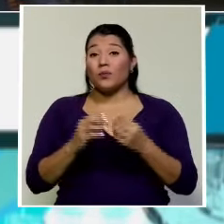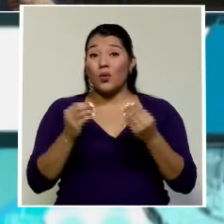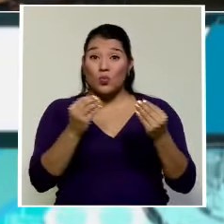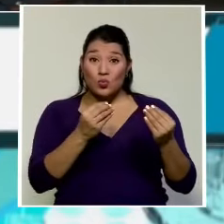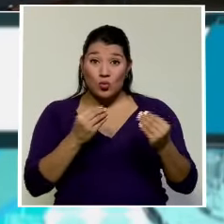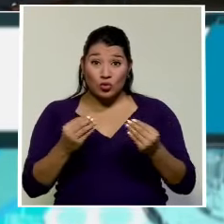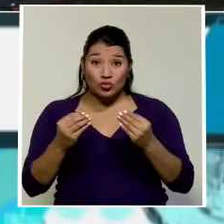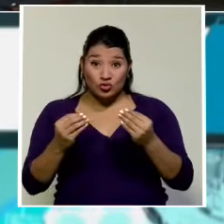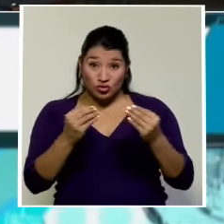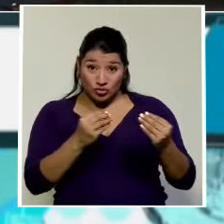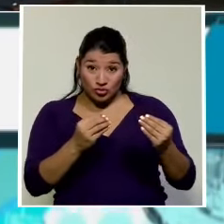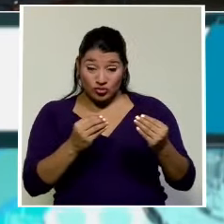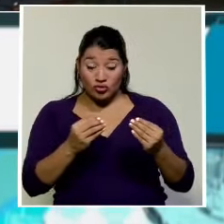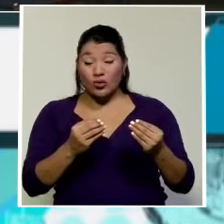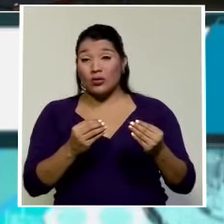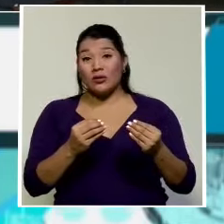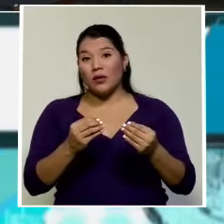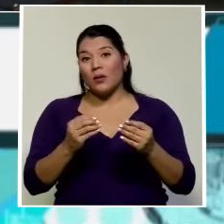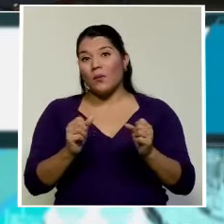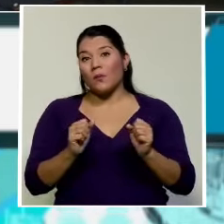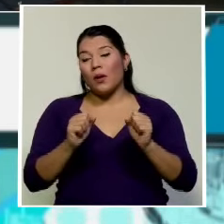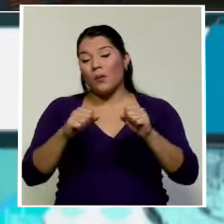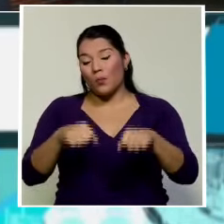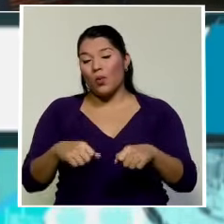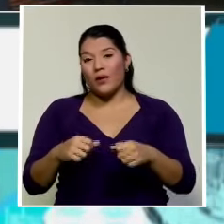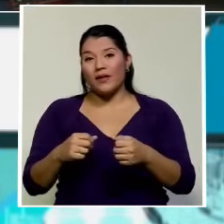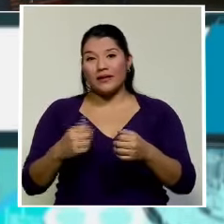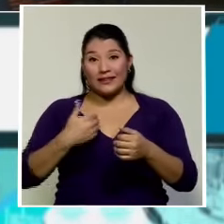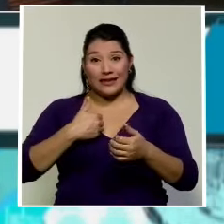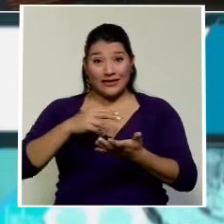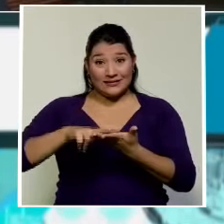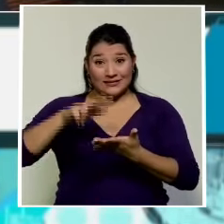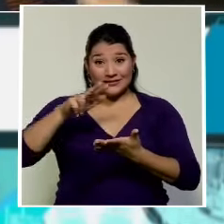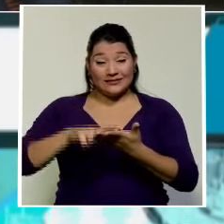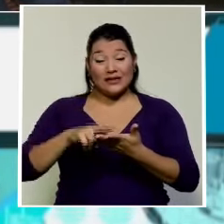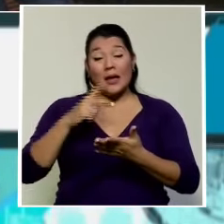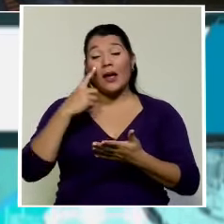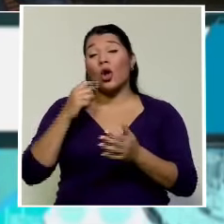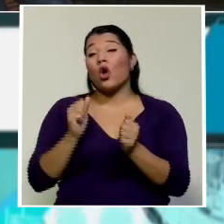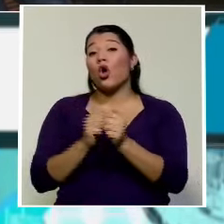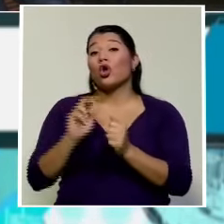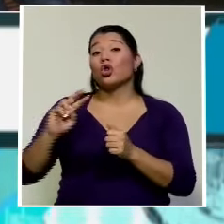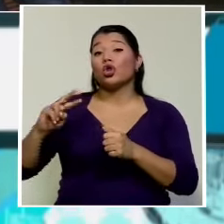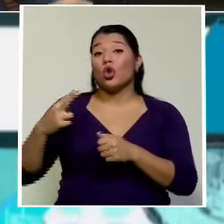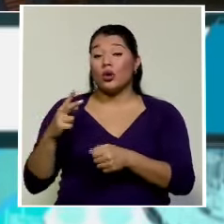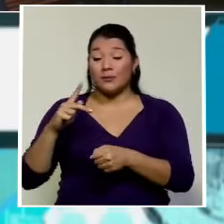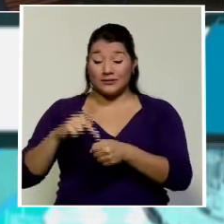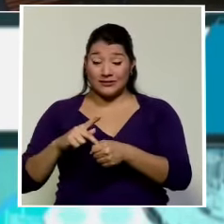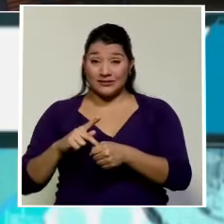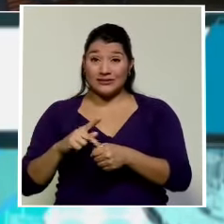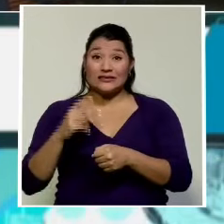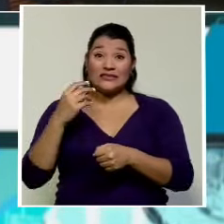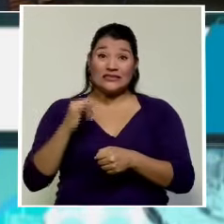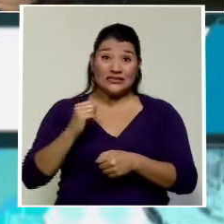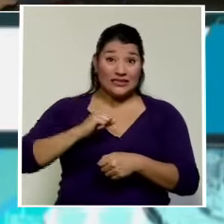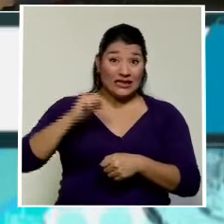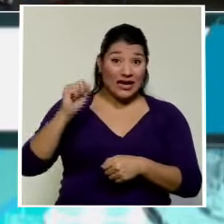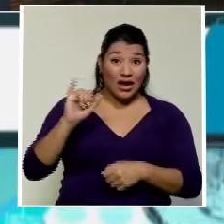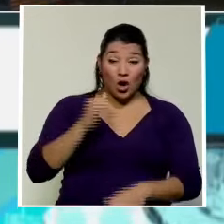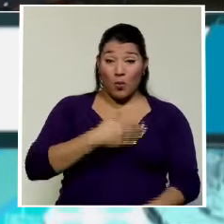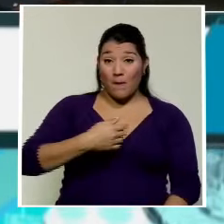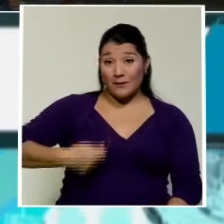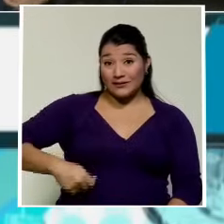están pues postulándose con esta doble posibilidad de hacerse o con parte del Poder Ejecutivo con la Presidencia de la